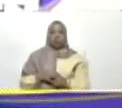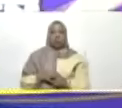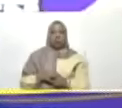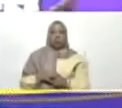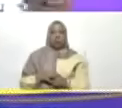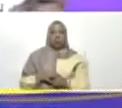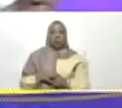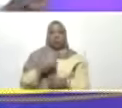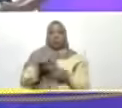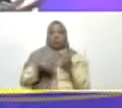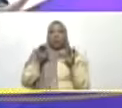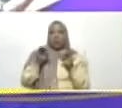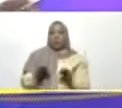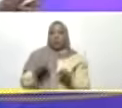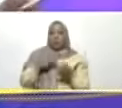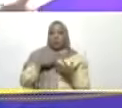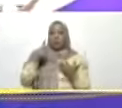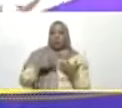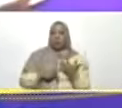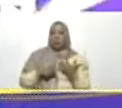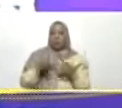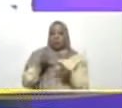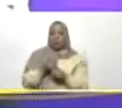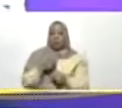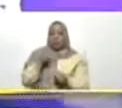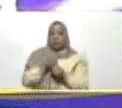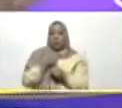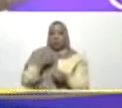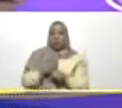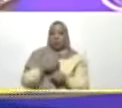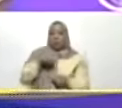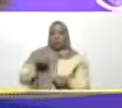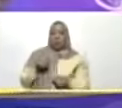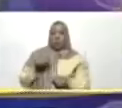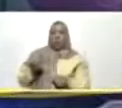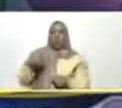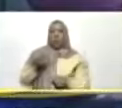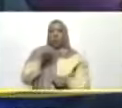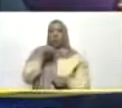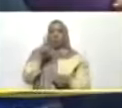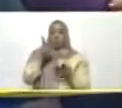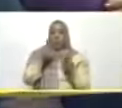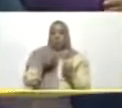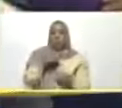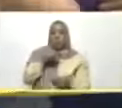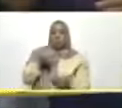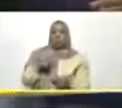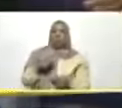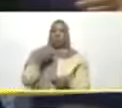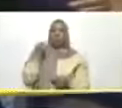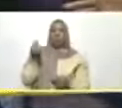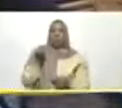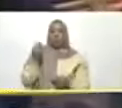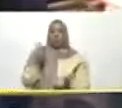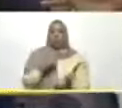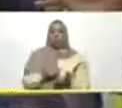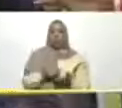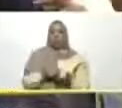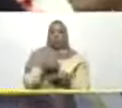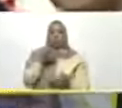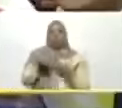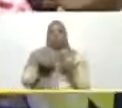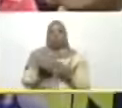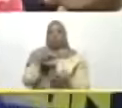le traemos a usted la propuesta de de creación de 100 zonas juventudes estudiantiles en todo el